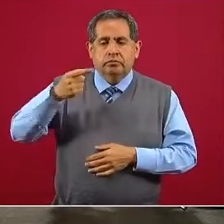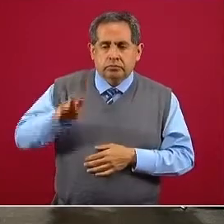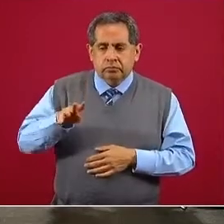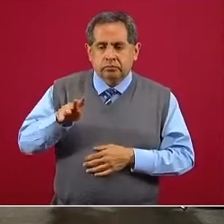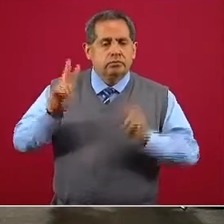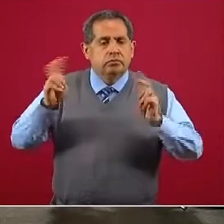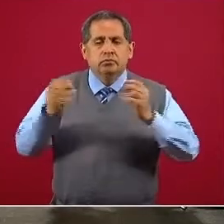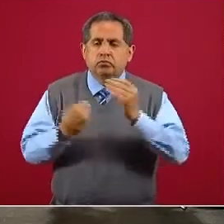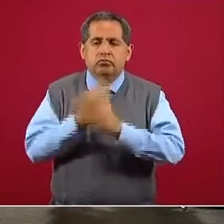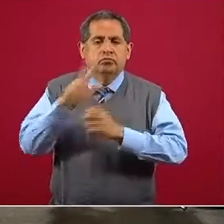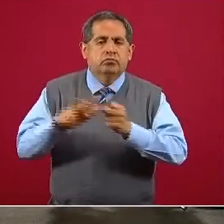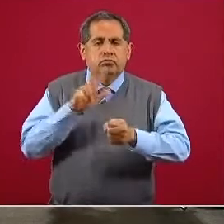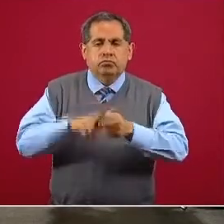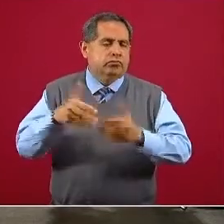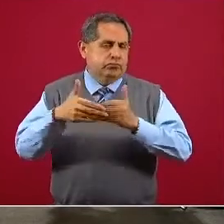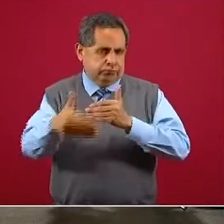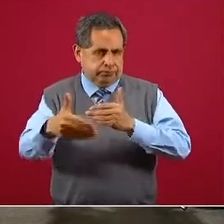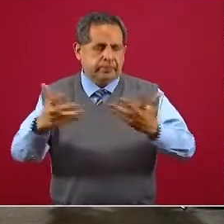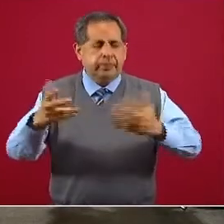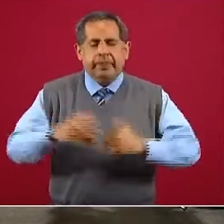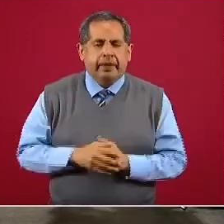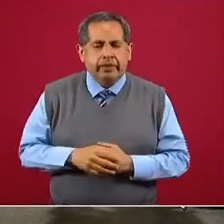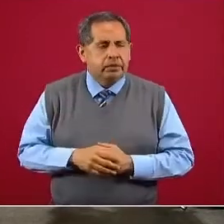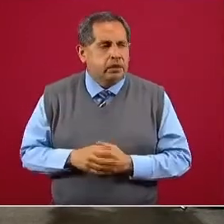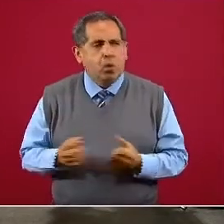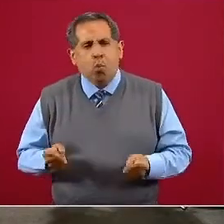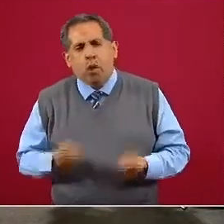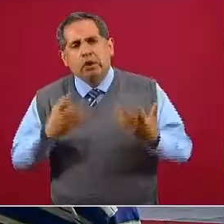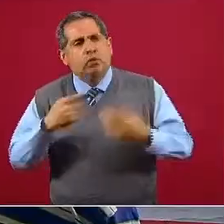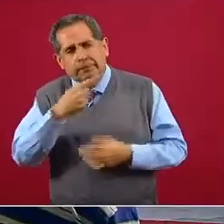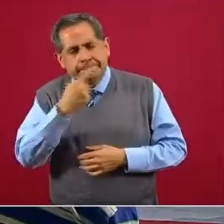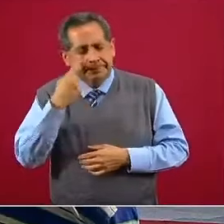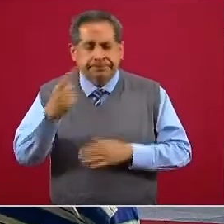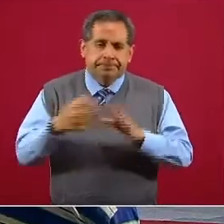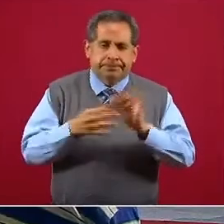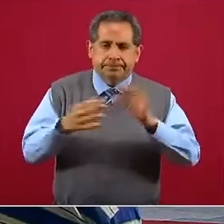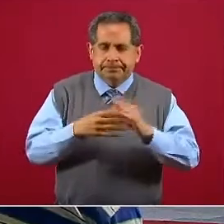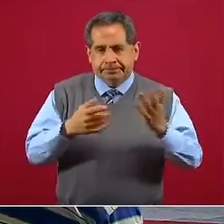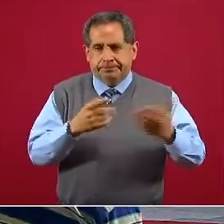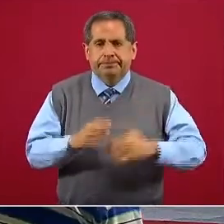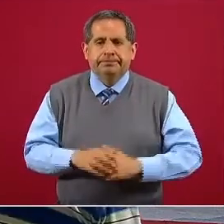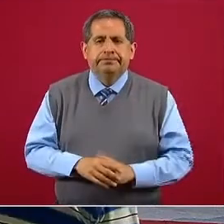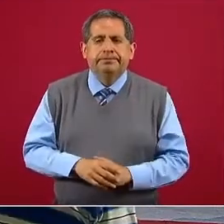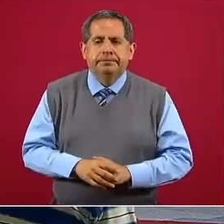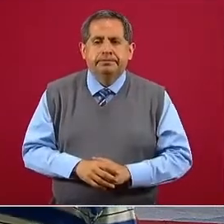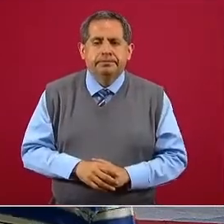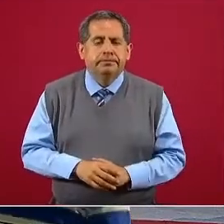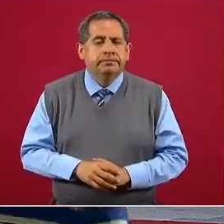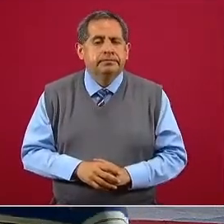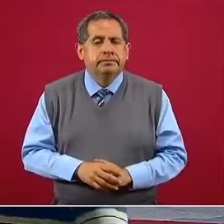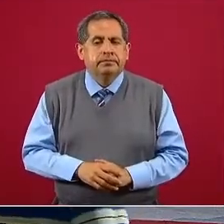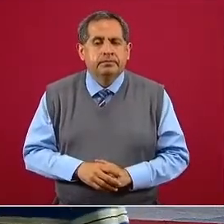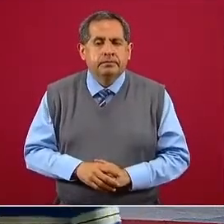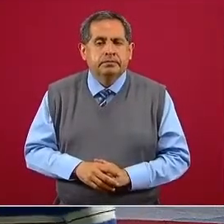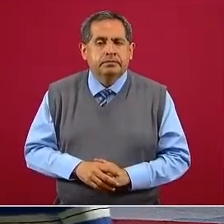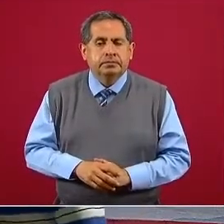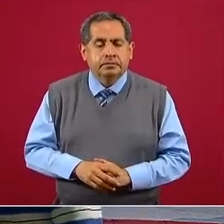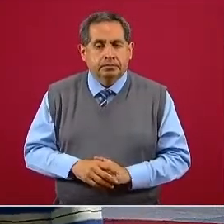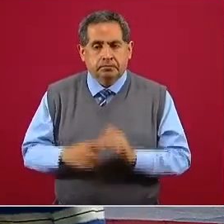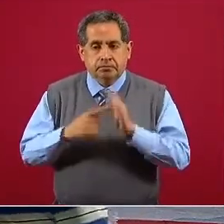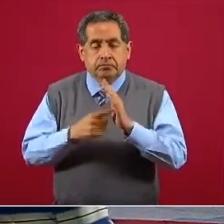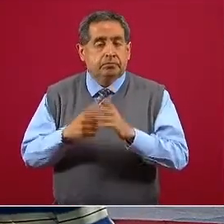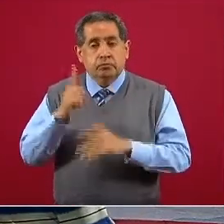nueva normalidad. Vamos a actualizar los números del escenario nacional. La primera diapositiva, por favor.